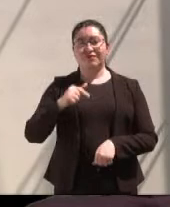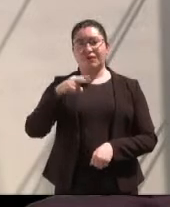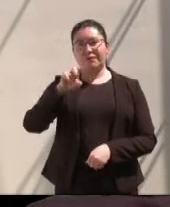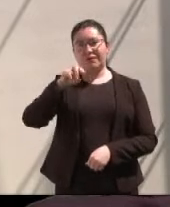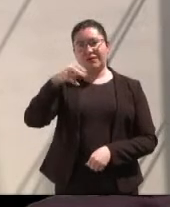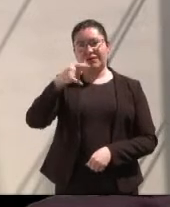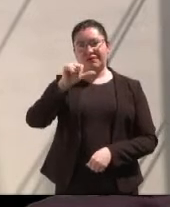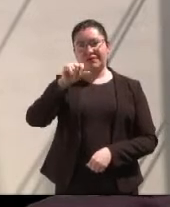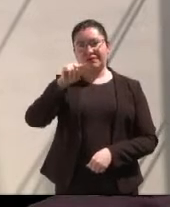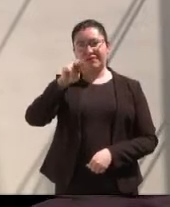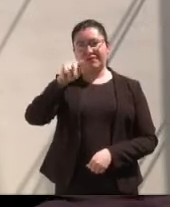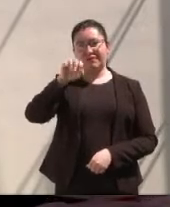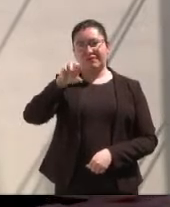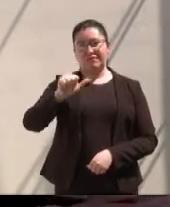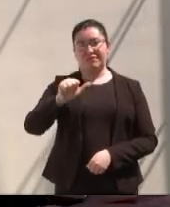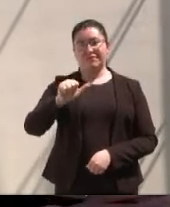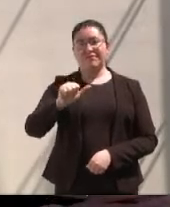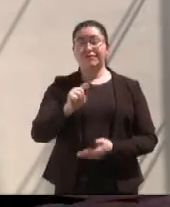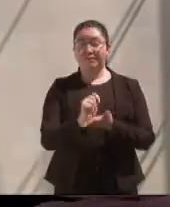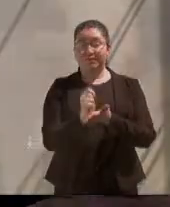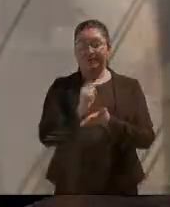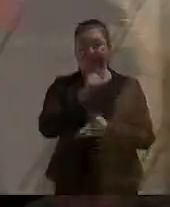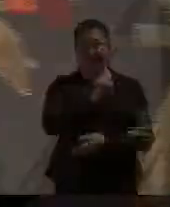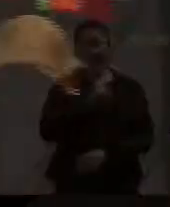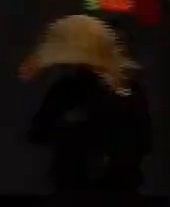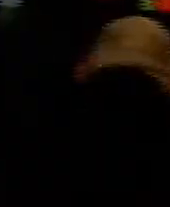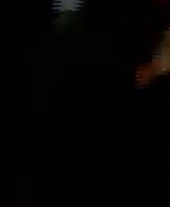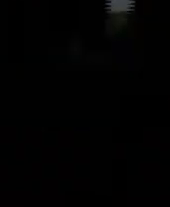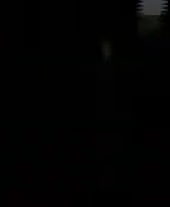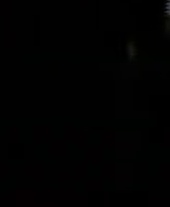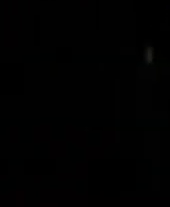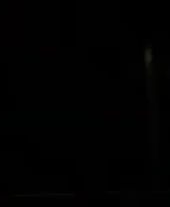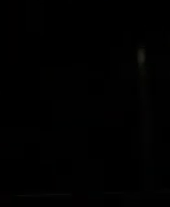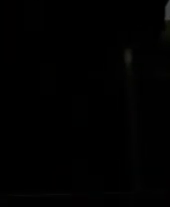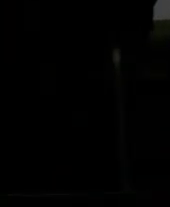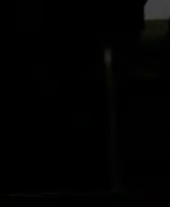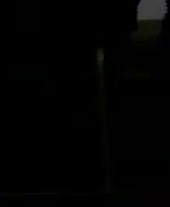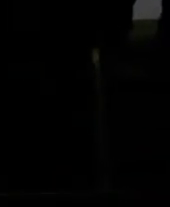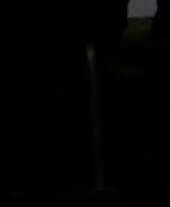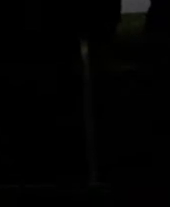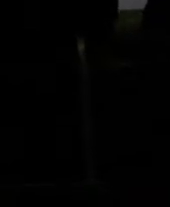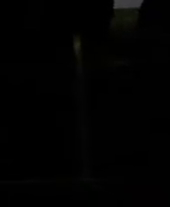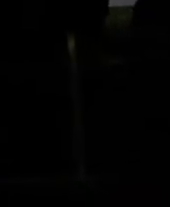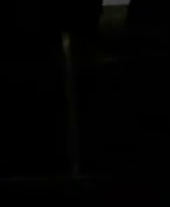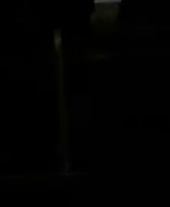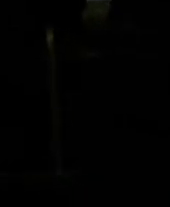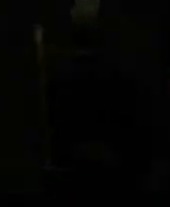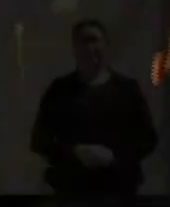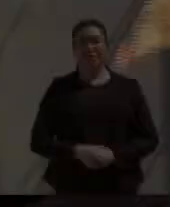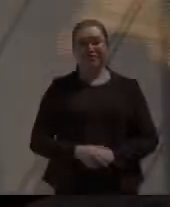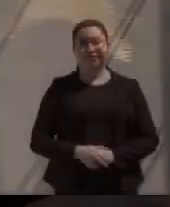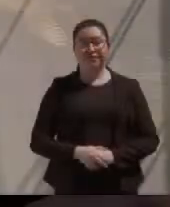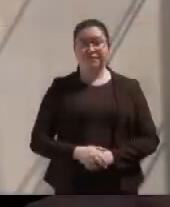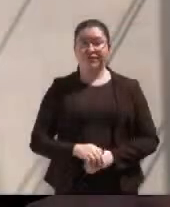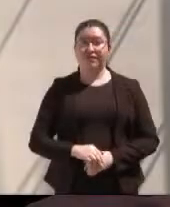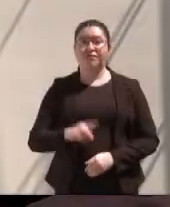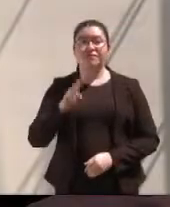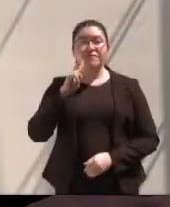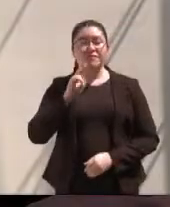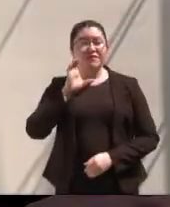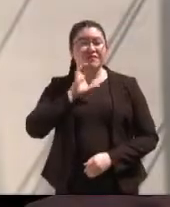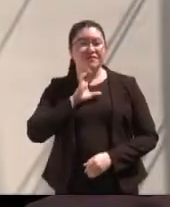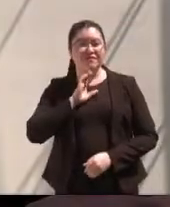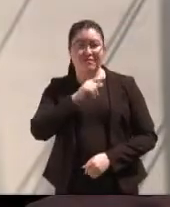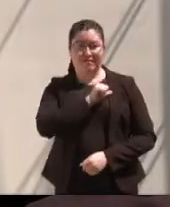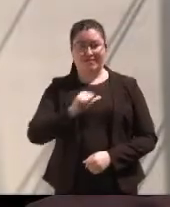Tláhuac, licenciada Araceli Berenice Hernández Calderón. Alcaldesa en Benito Venustiano Carranza, licenciada